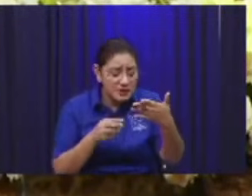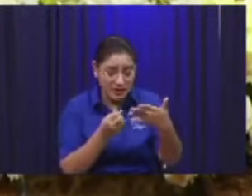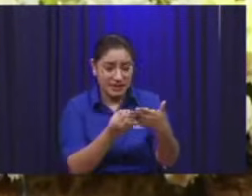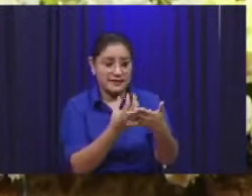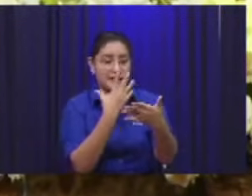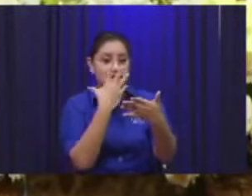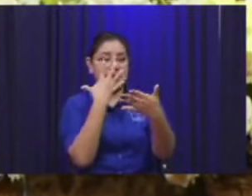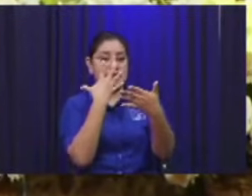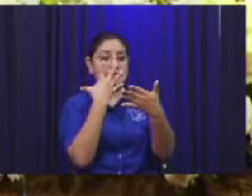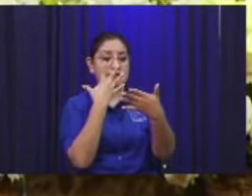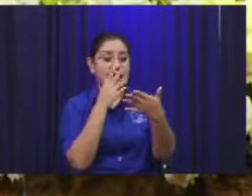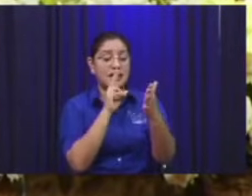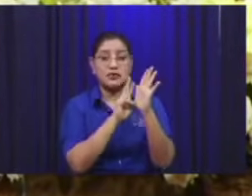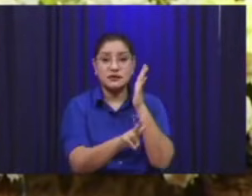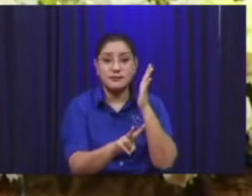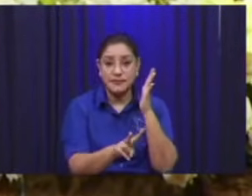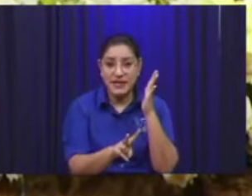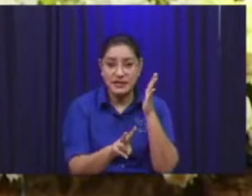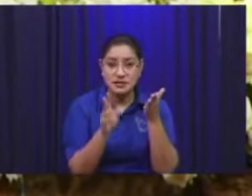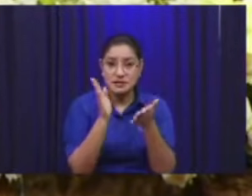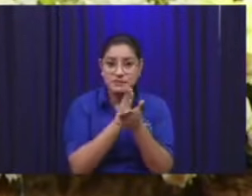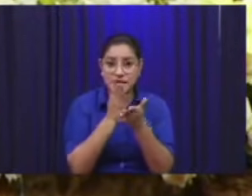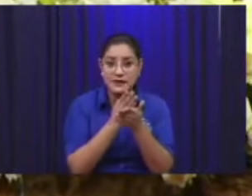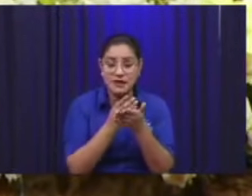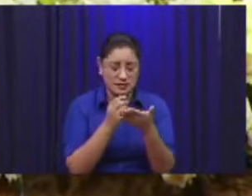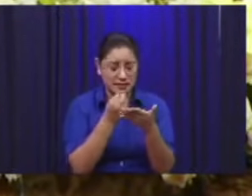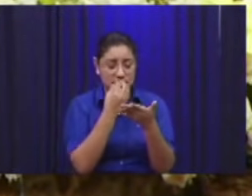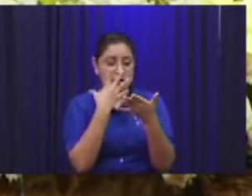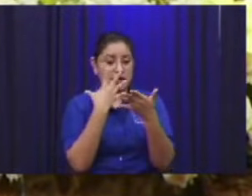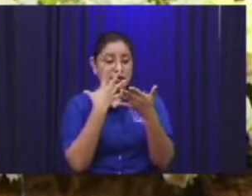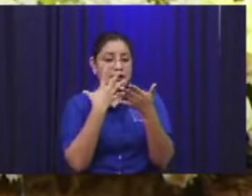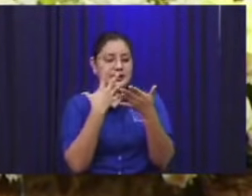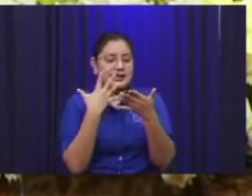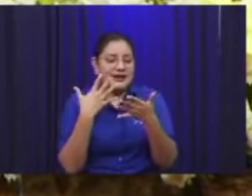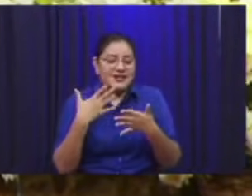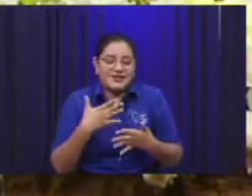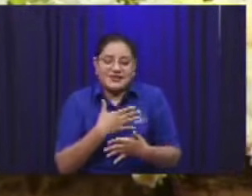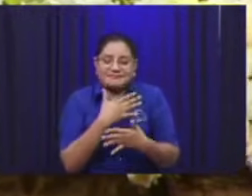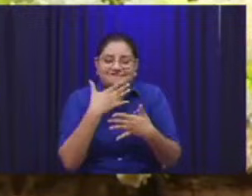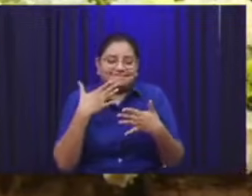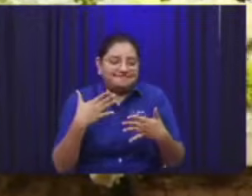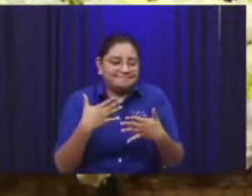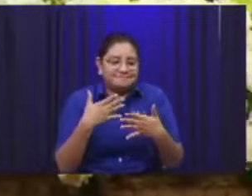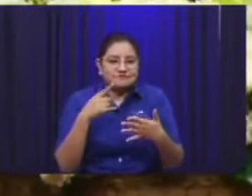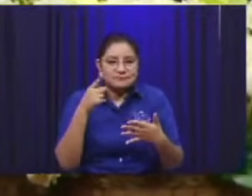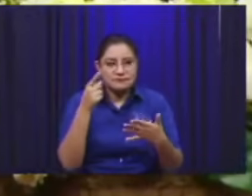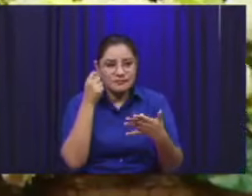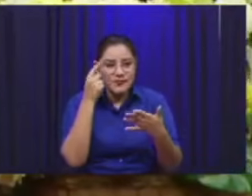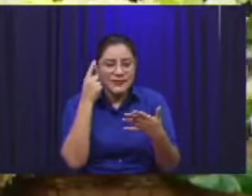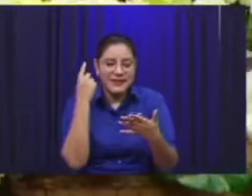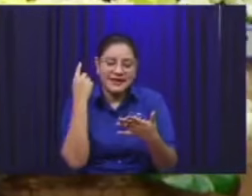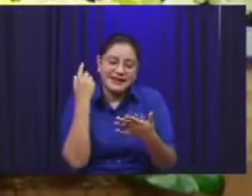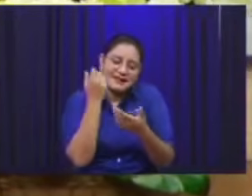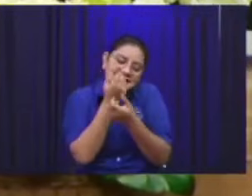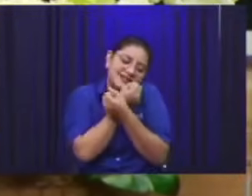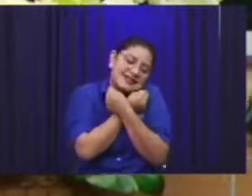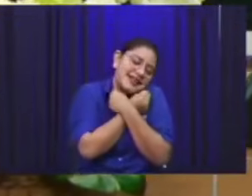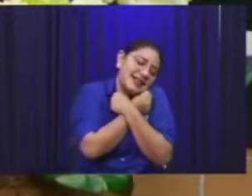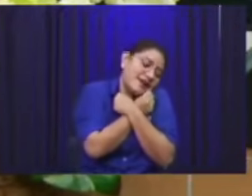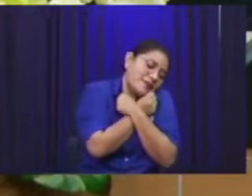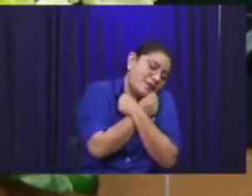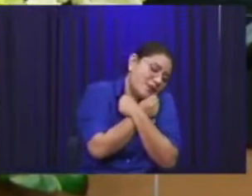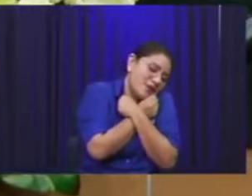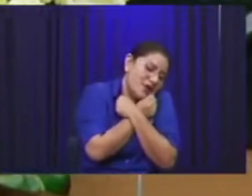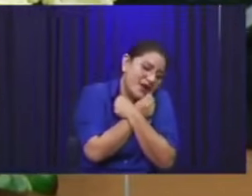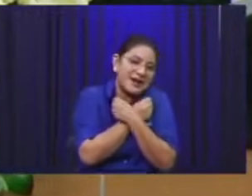los versículos bíblicos delante de tus ojos no hay nada más sabroso que eso hermano uno se enamora bueno si hay otras más igualmente